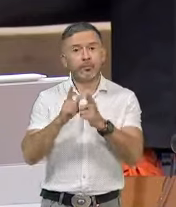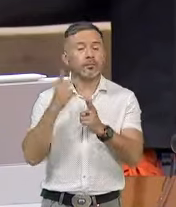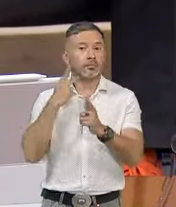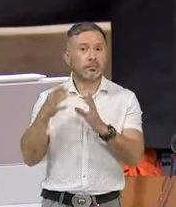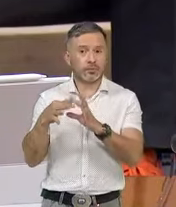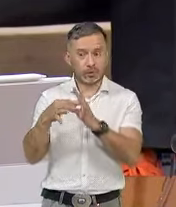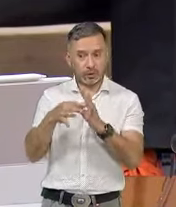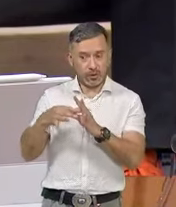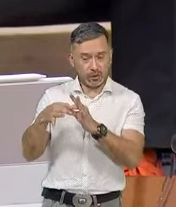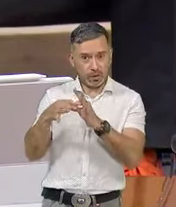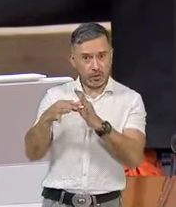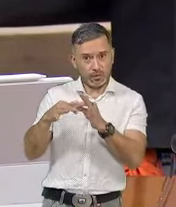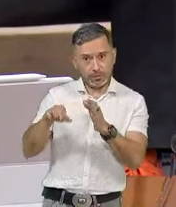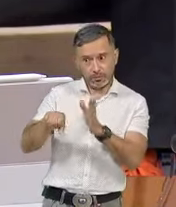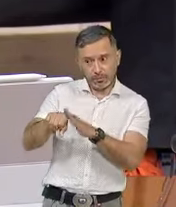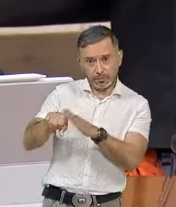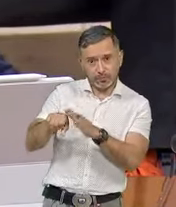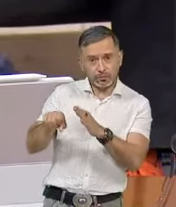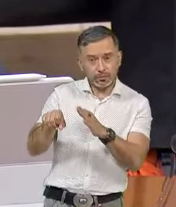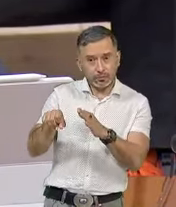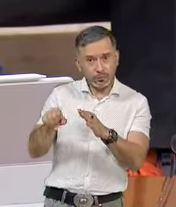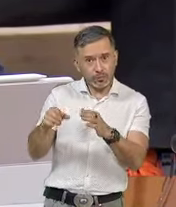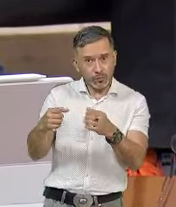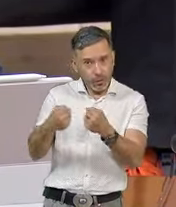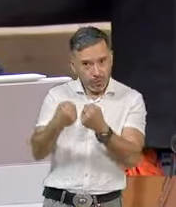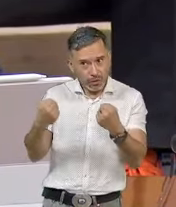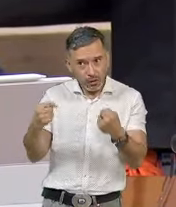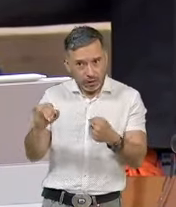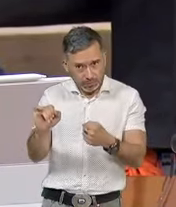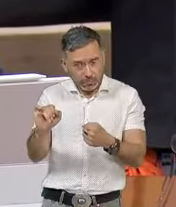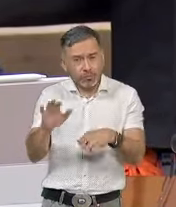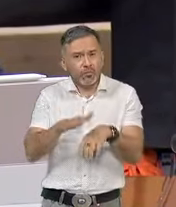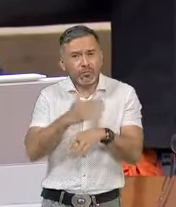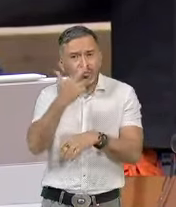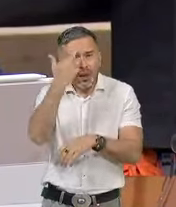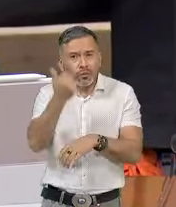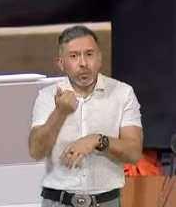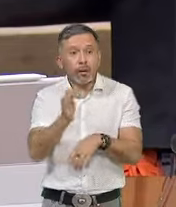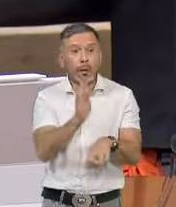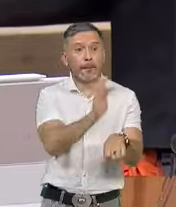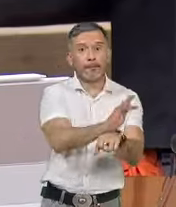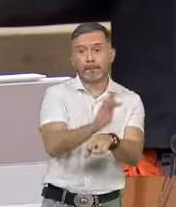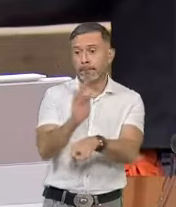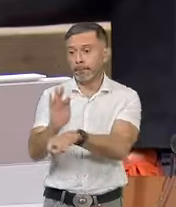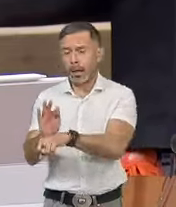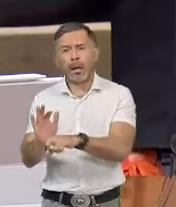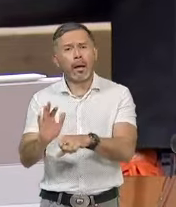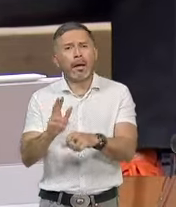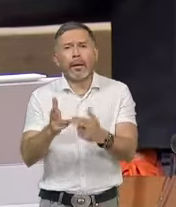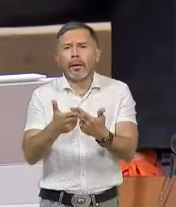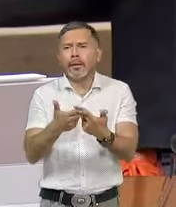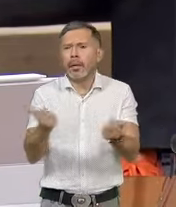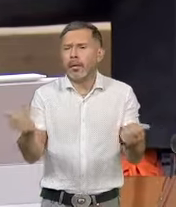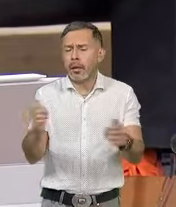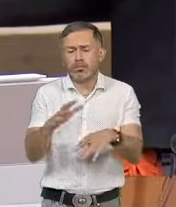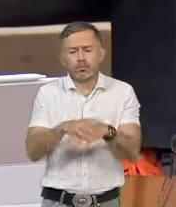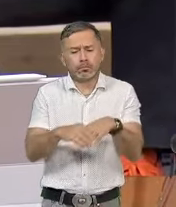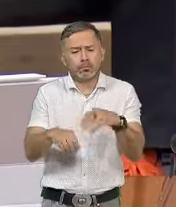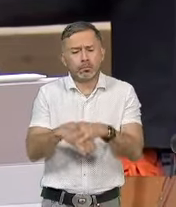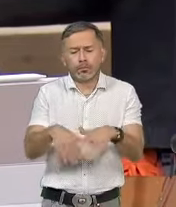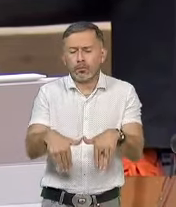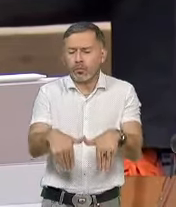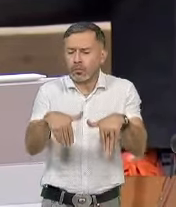opositora Por qué Porque es una periodista Imparcial que